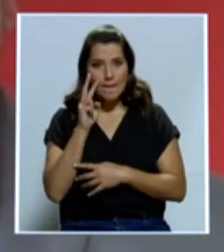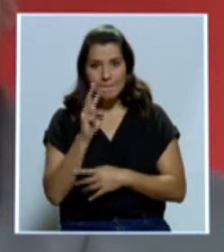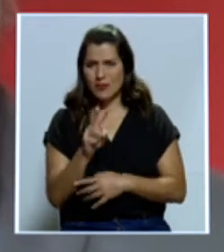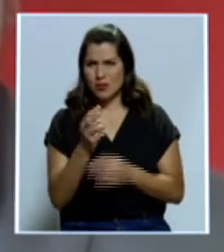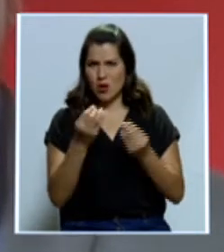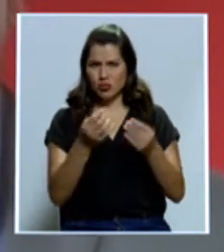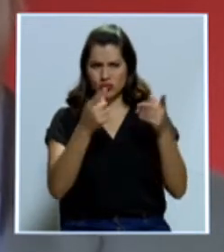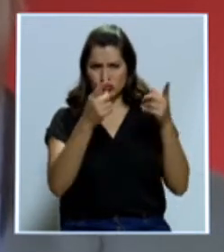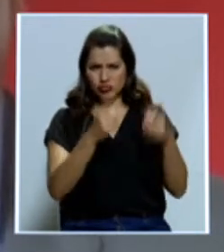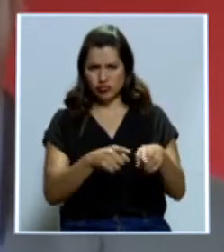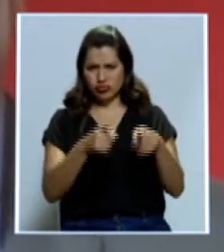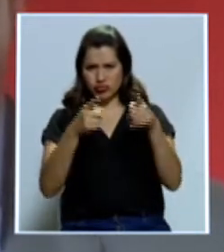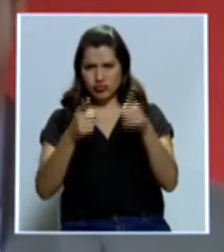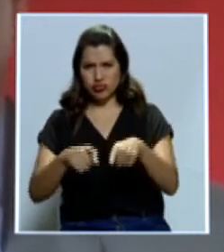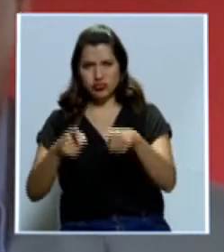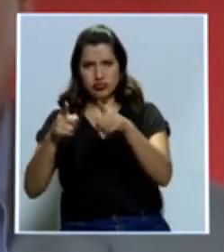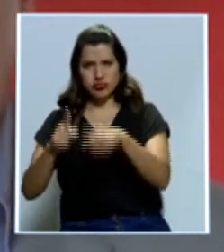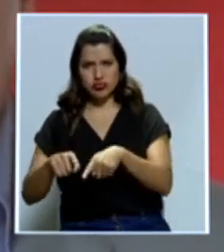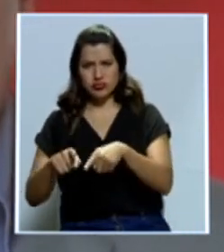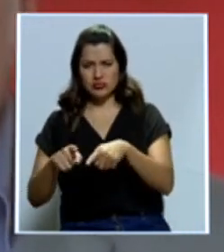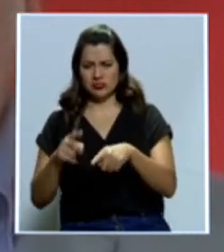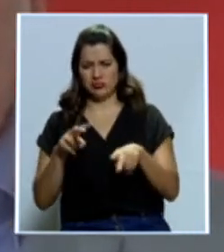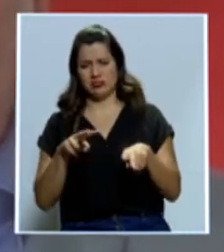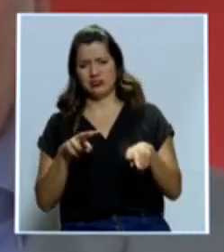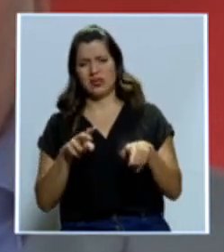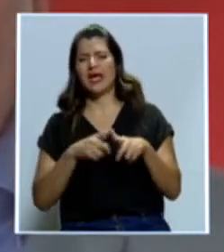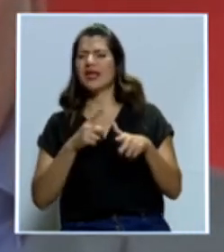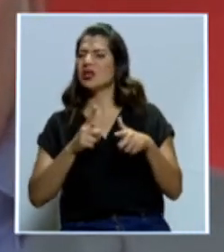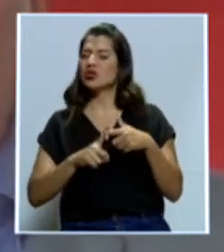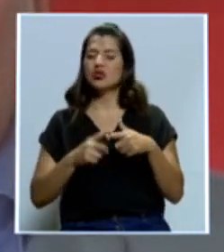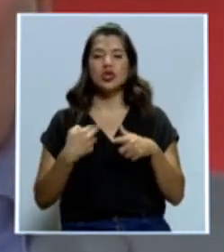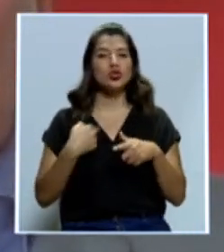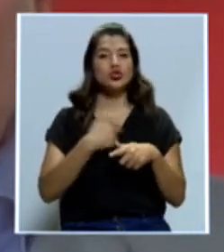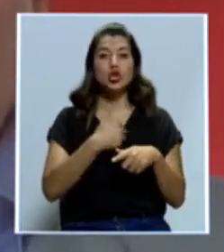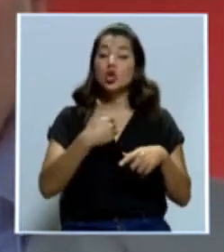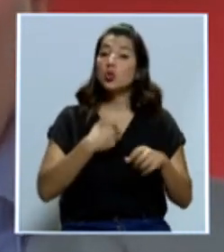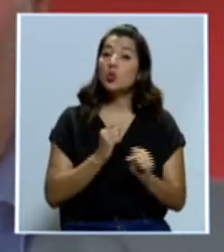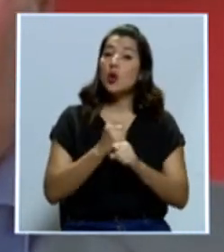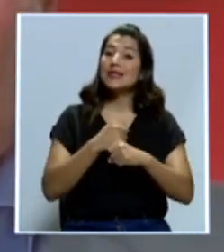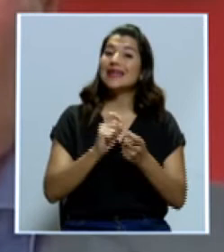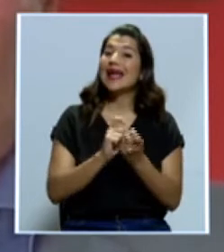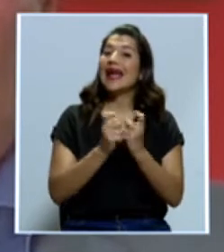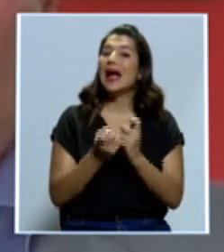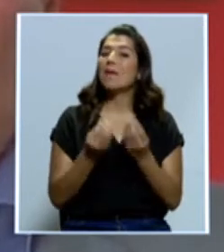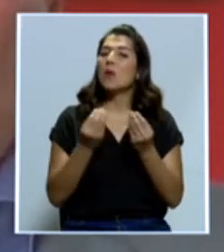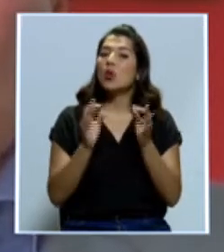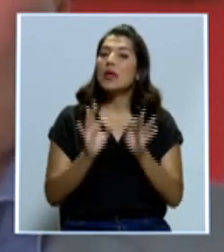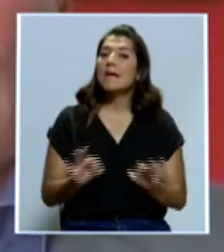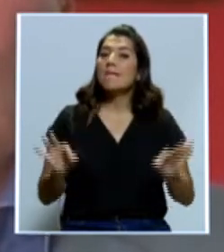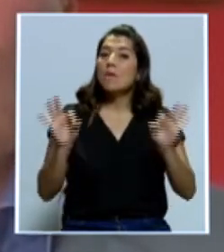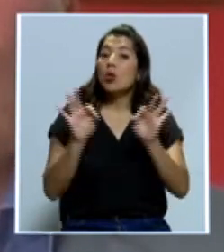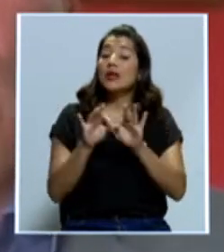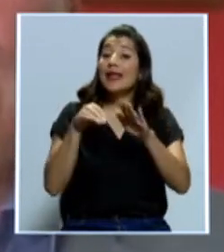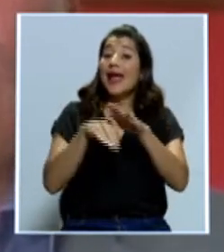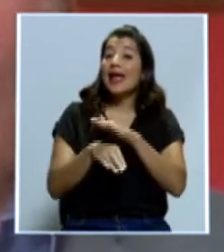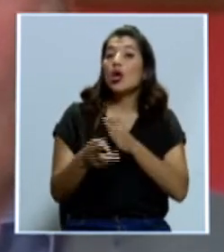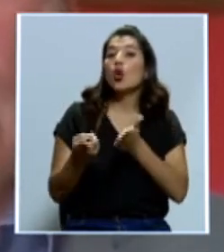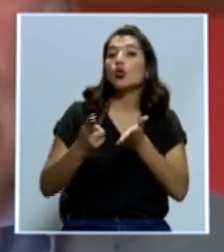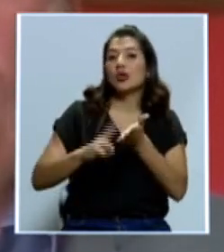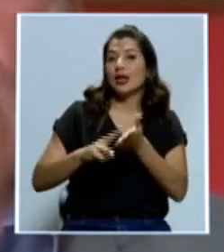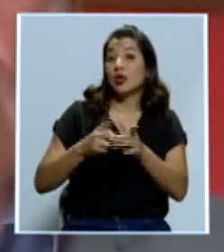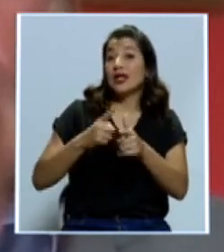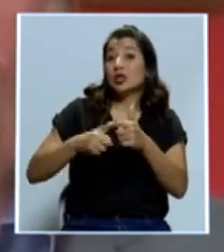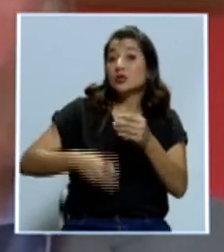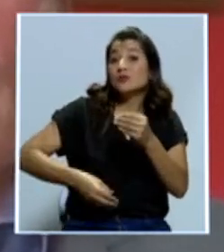imprevistos que nos obligaron a realizar cambios importantes en los contratos, introduciendo nuevas obras